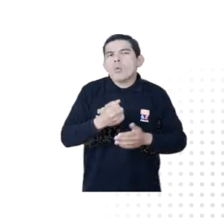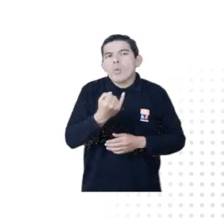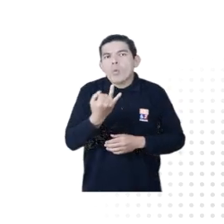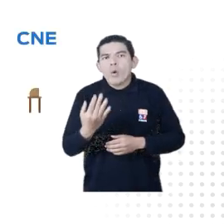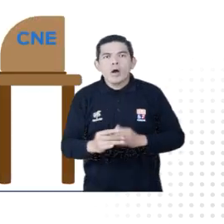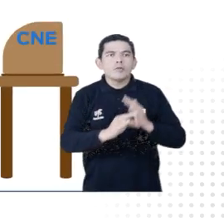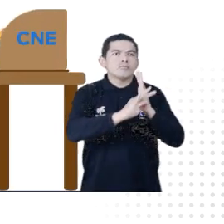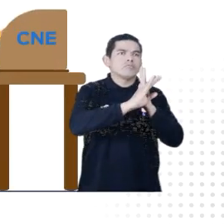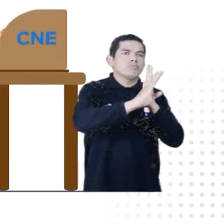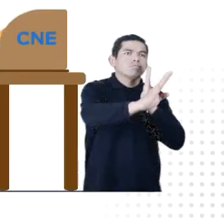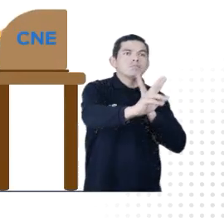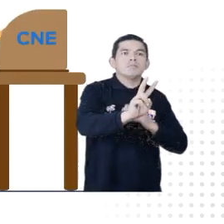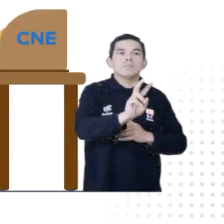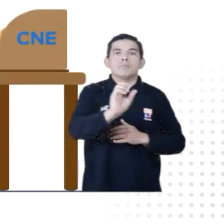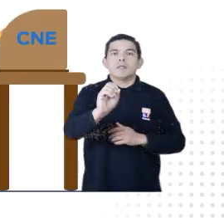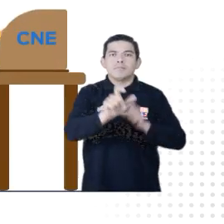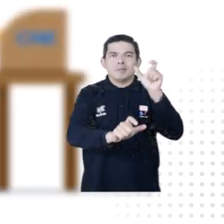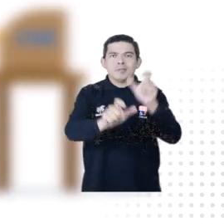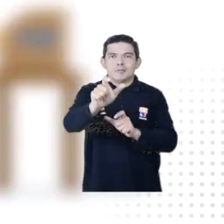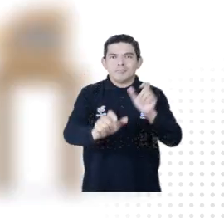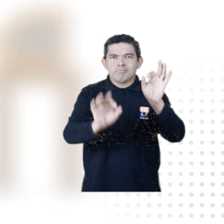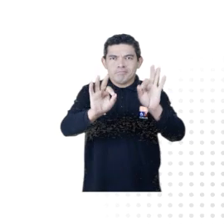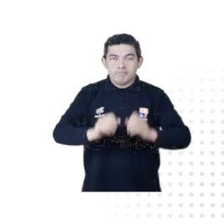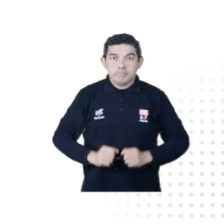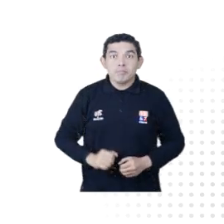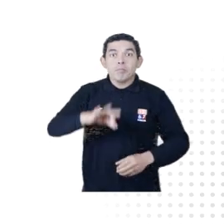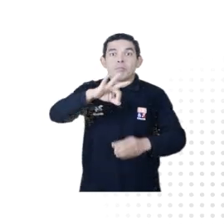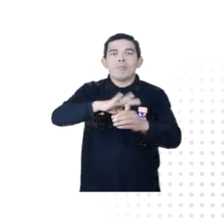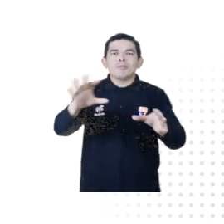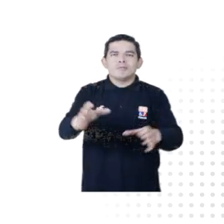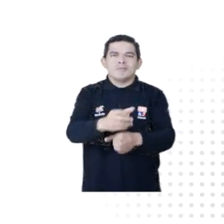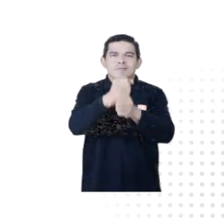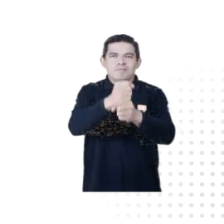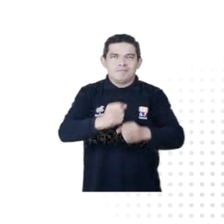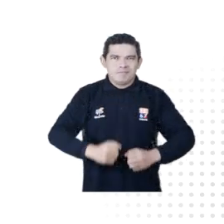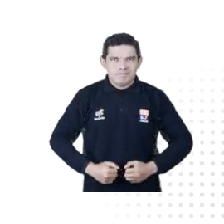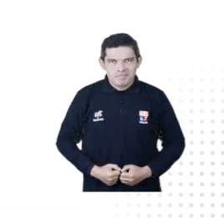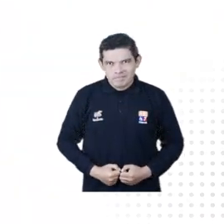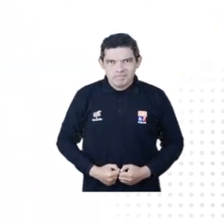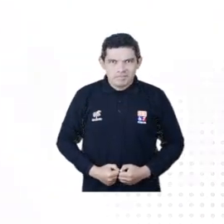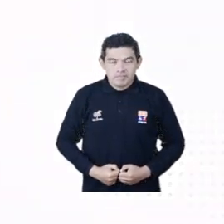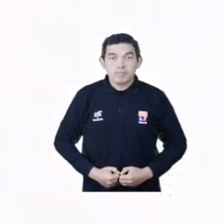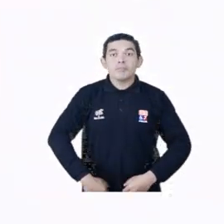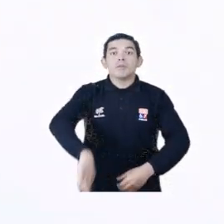la mesa luego de cada 20 sufragantes. ¡Vota seguro!